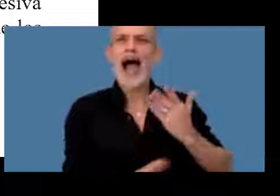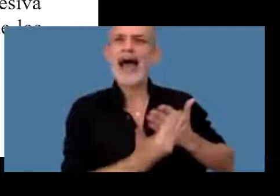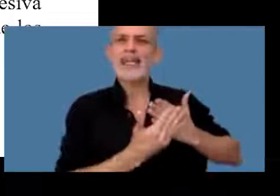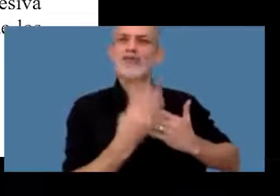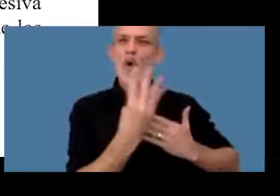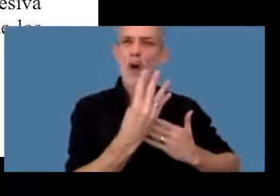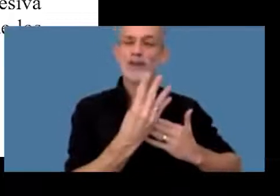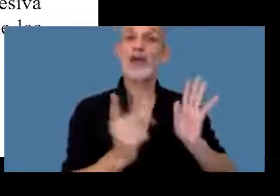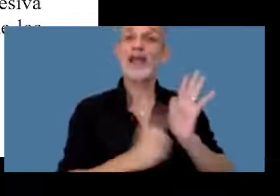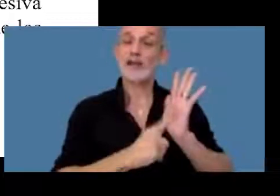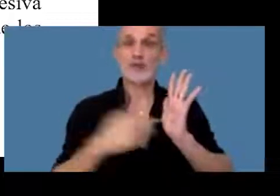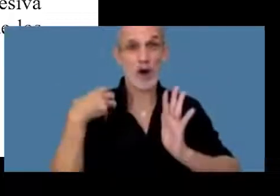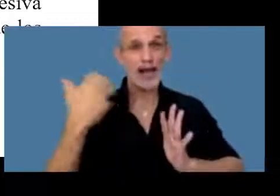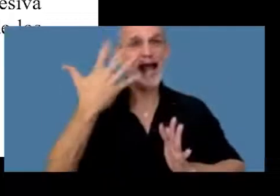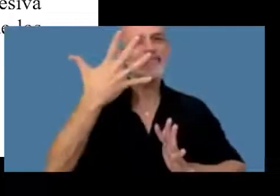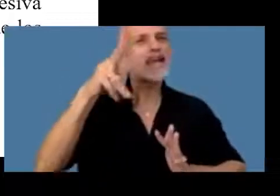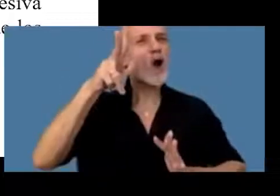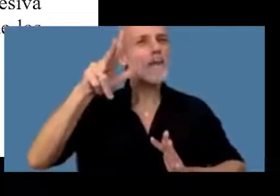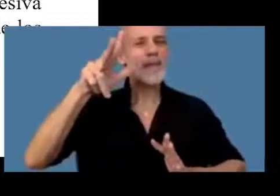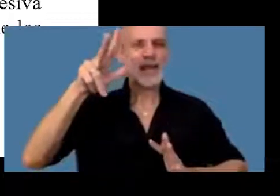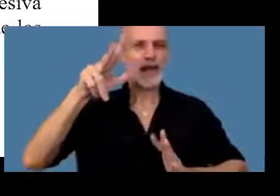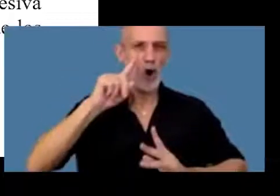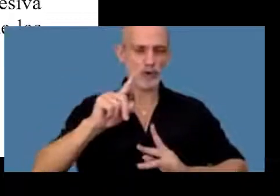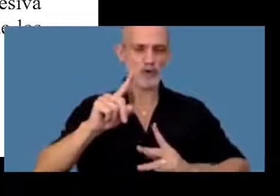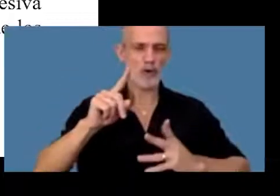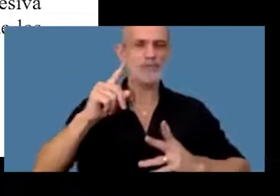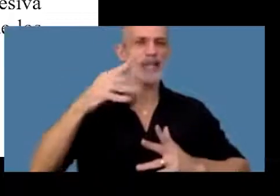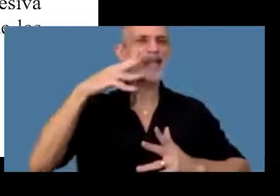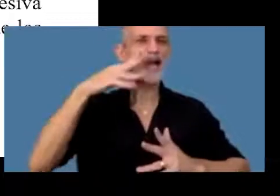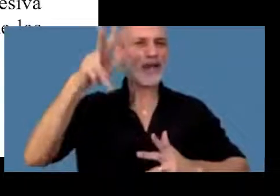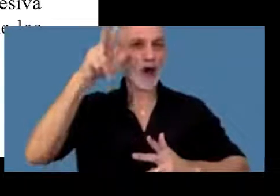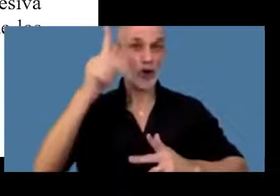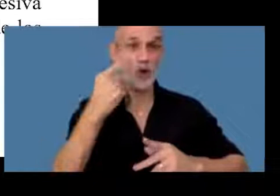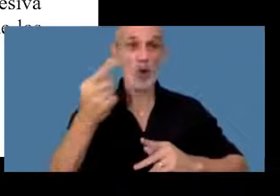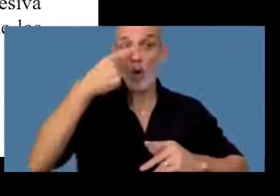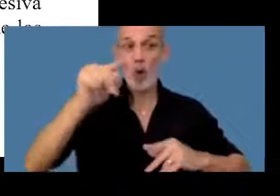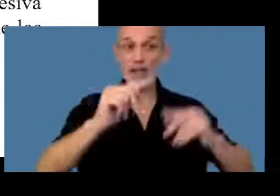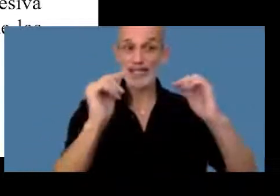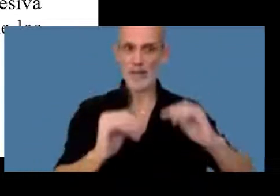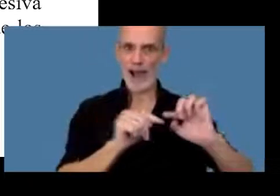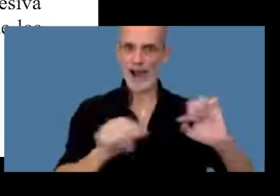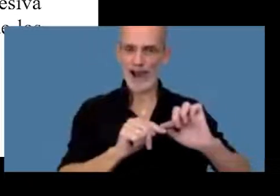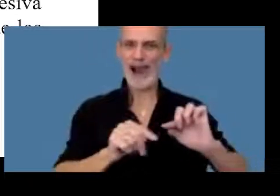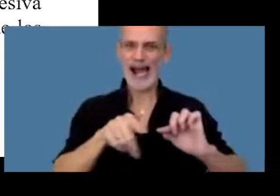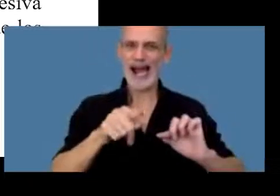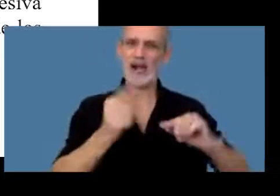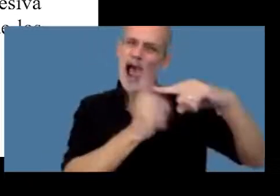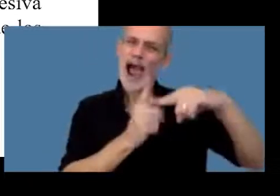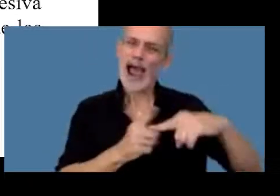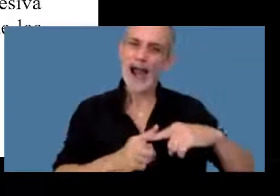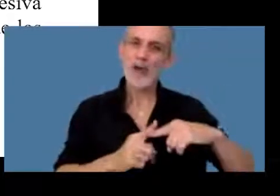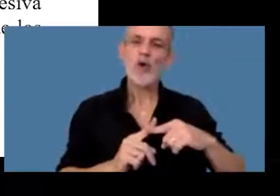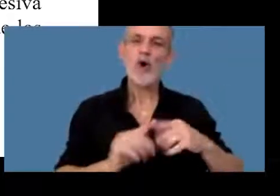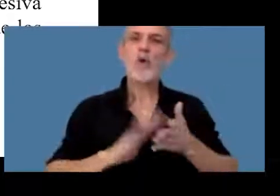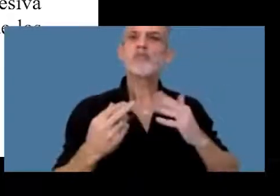5008. Pero, como dice la última viñeta, ustedes van a seguir, para los que calculan retenciones de